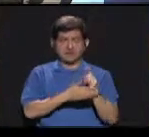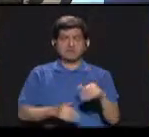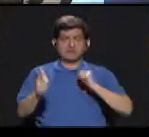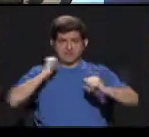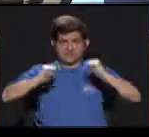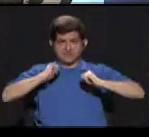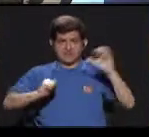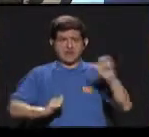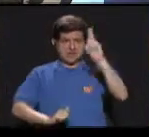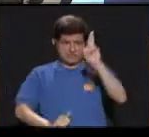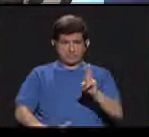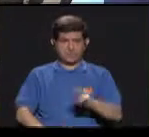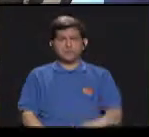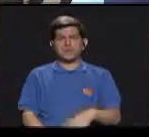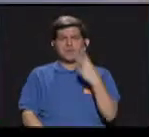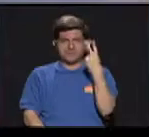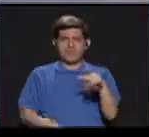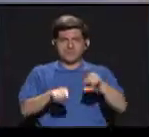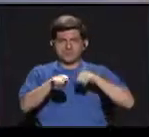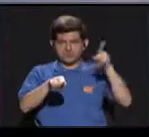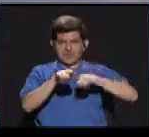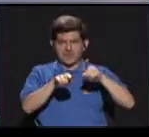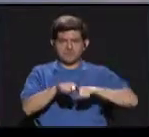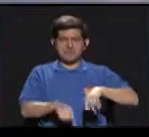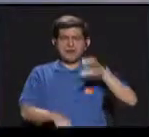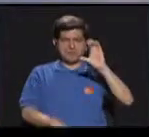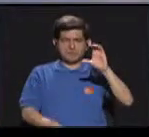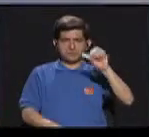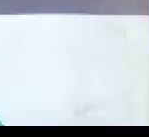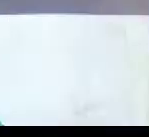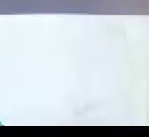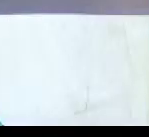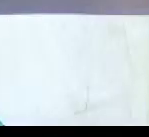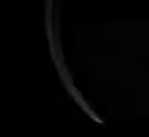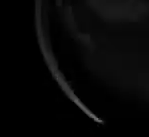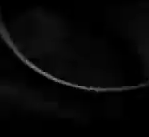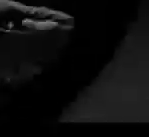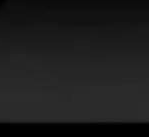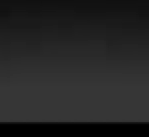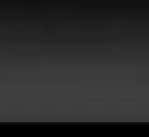Rica. Veamos entonces a los hermanos Cattaneo en Lunes de Cinemateca.